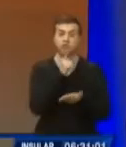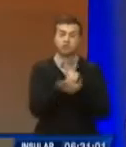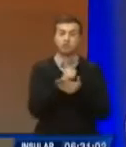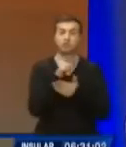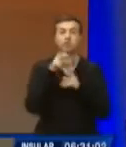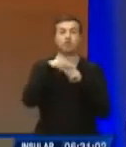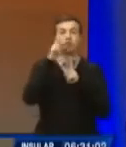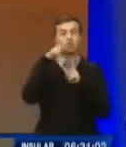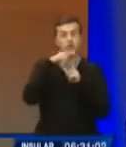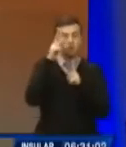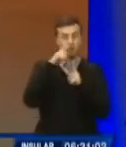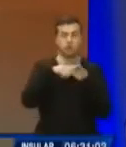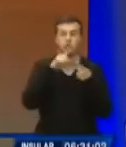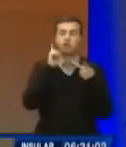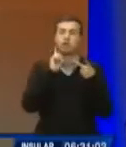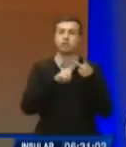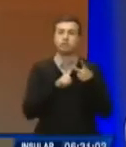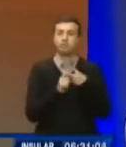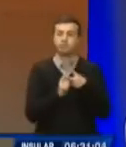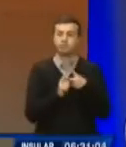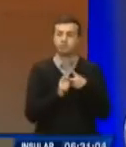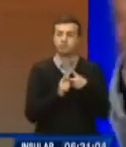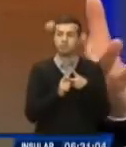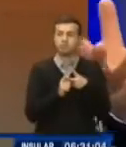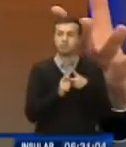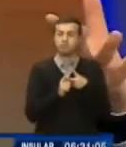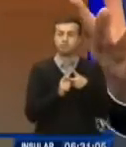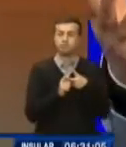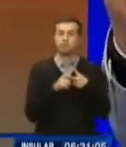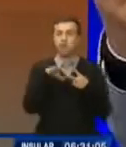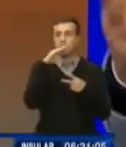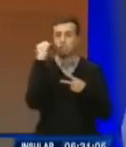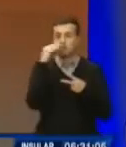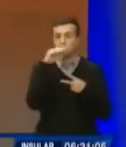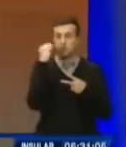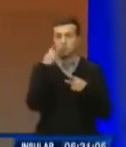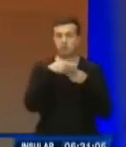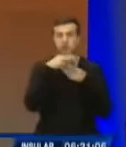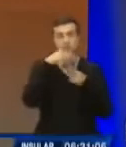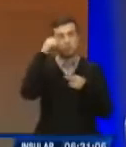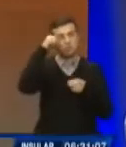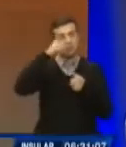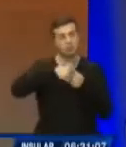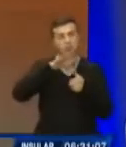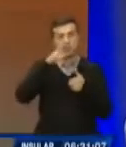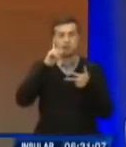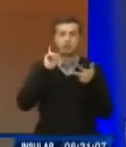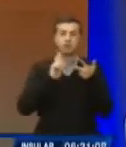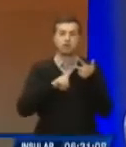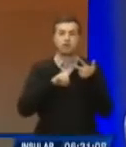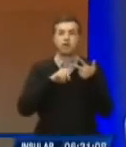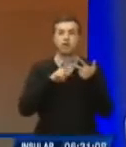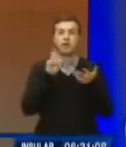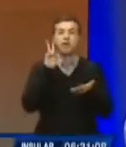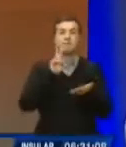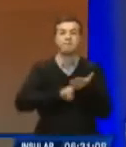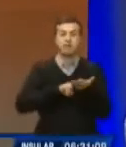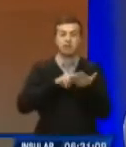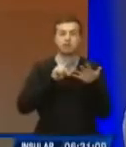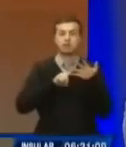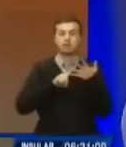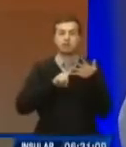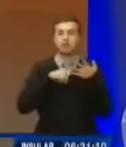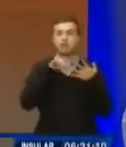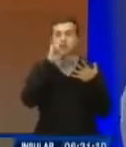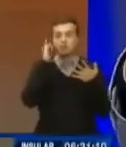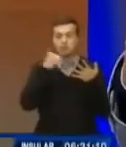cocacola este la de hamburguesas el nombre esta visa esta voz wise